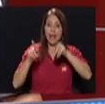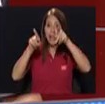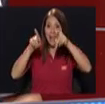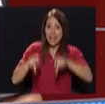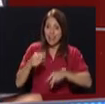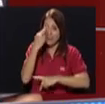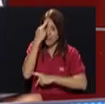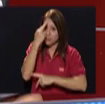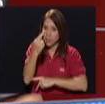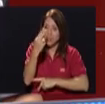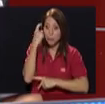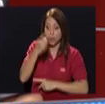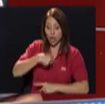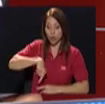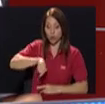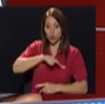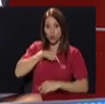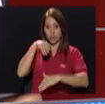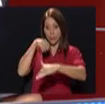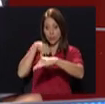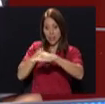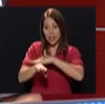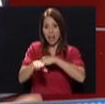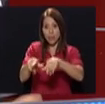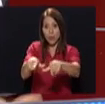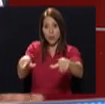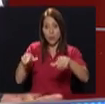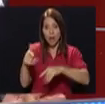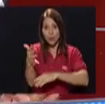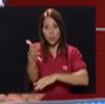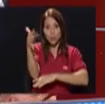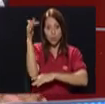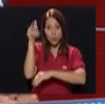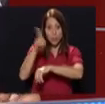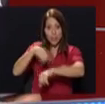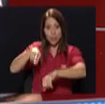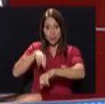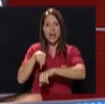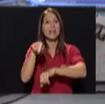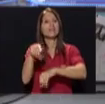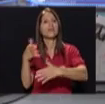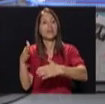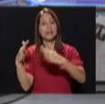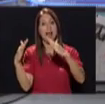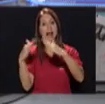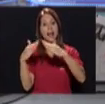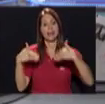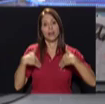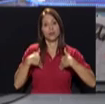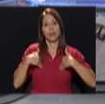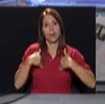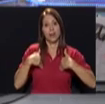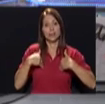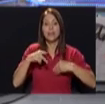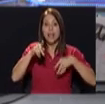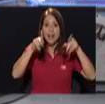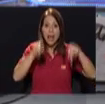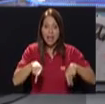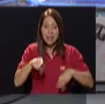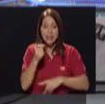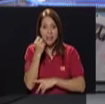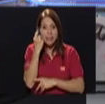somos nosotros los que estamos ingresando a un área protegida en el cual es la casa de los animales. Entonces, en ese sentido, que la